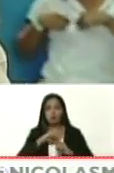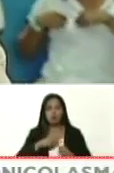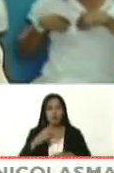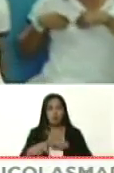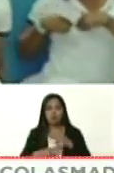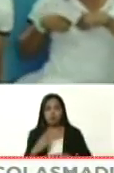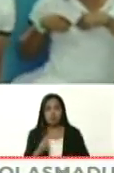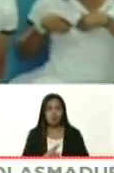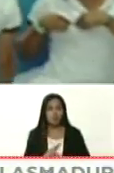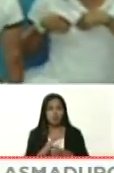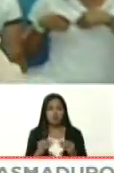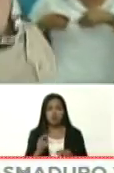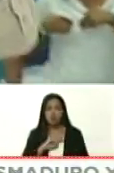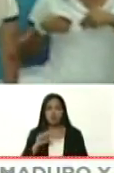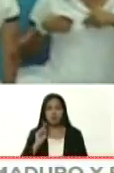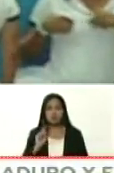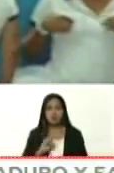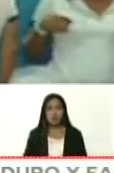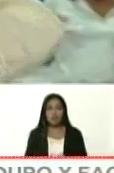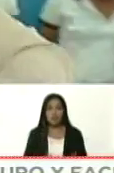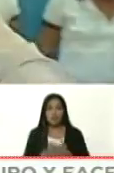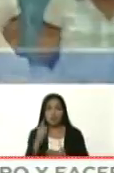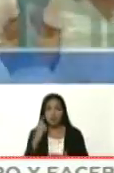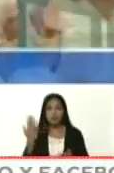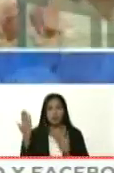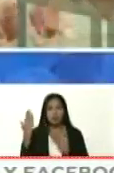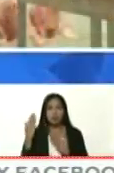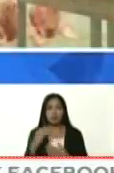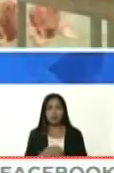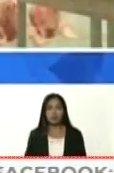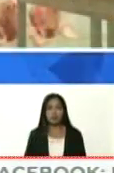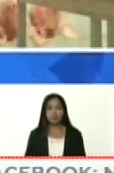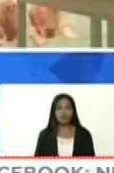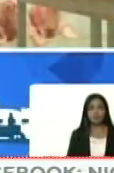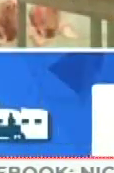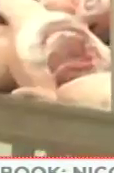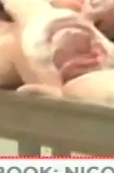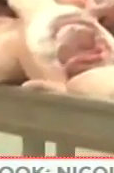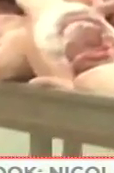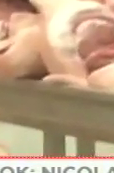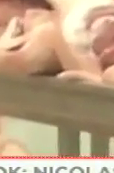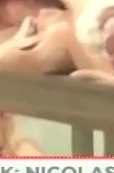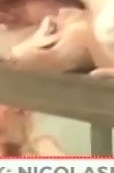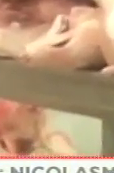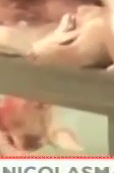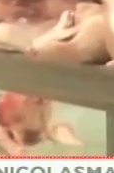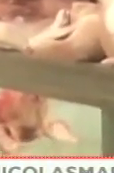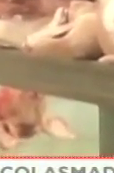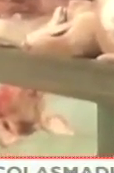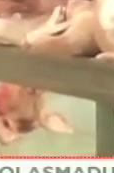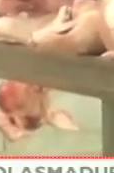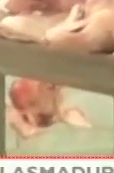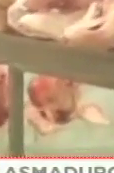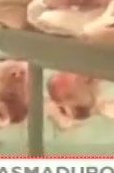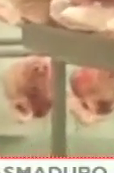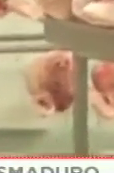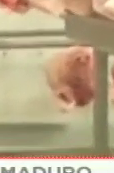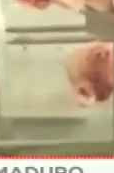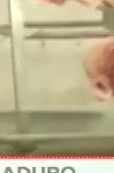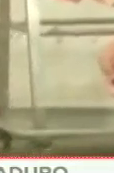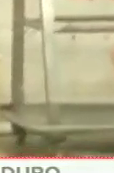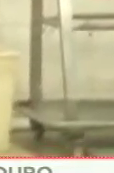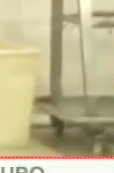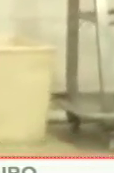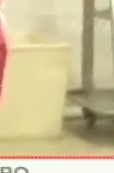producir todo lo que necesitamos. Adelante, Viruaca, adelante, gobernador de Apure. Nos encontramos en la unidad